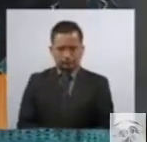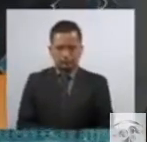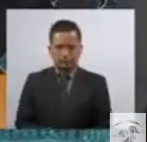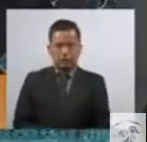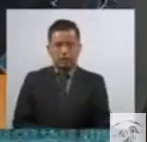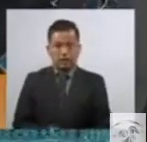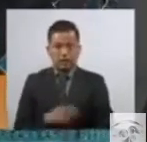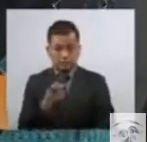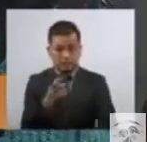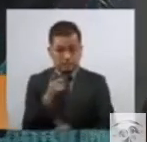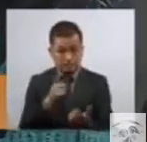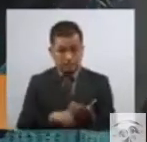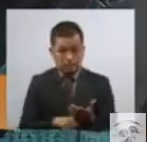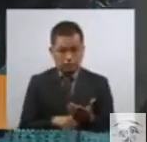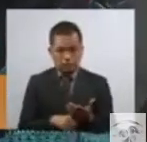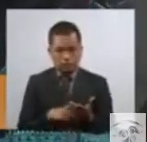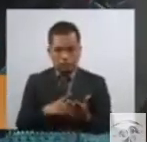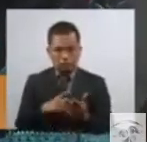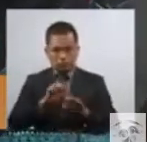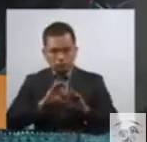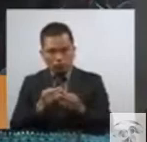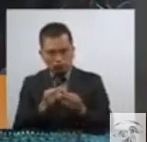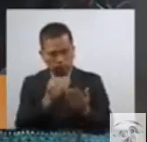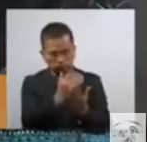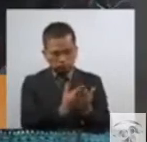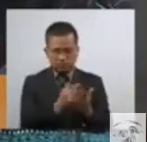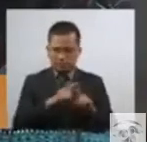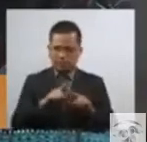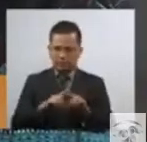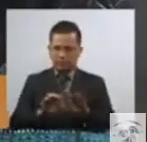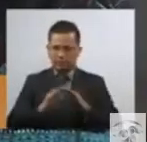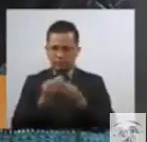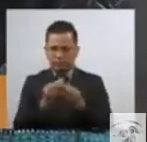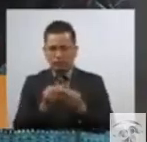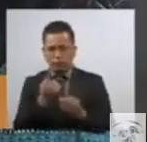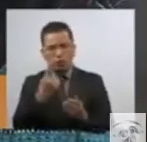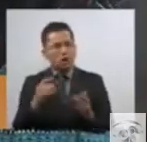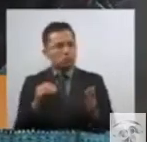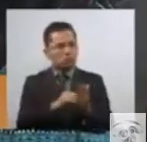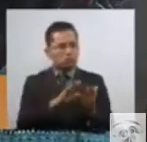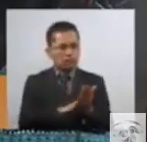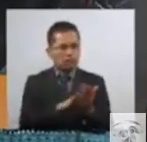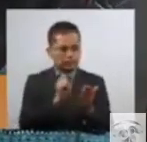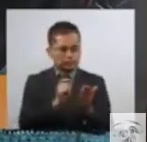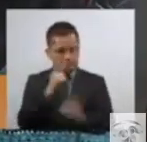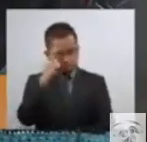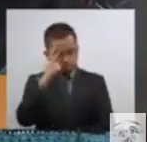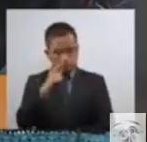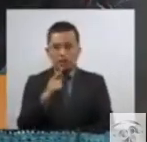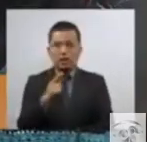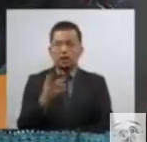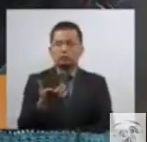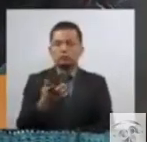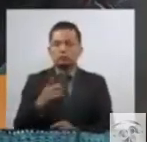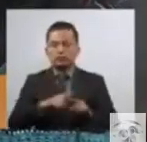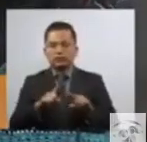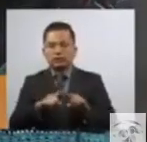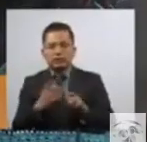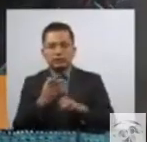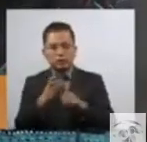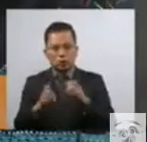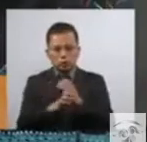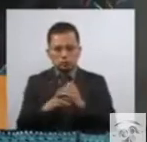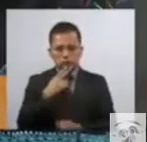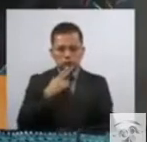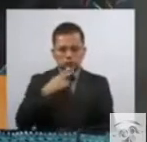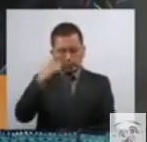primera es justamente lograr una medida fiscal para que no se cobren impuestos por un proceso fisiológico por el que